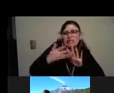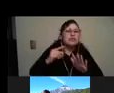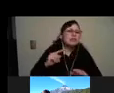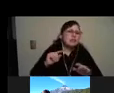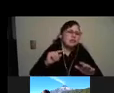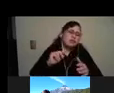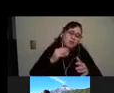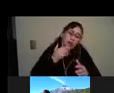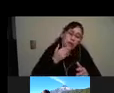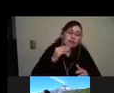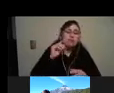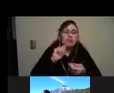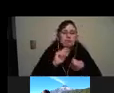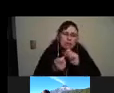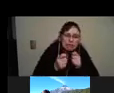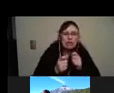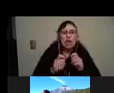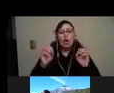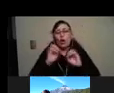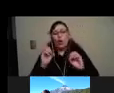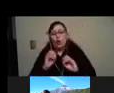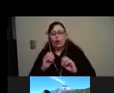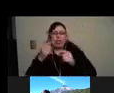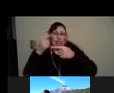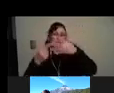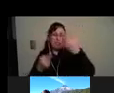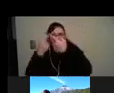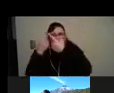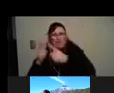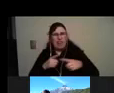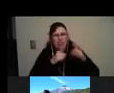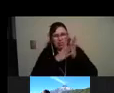epilepsia, ¿cierto? Y un sinfín de posibilidades más.